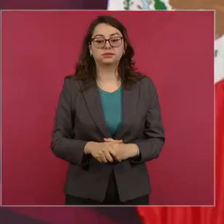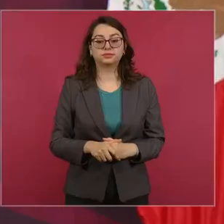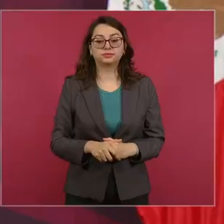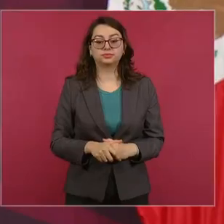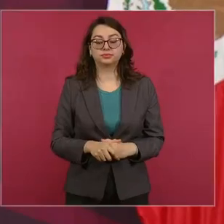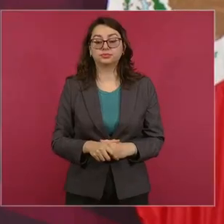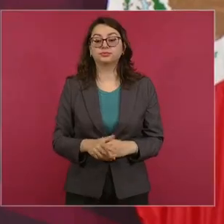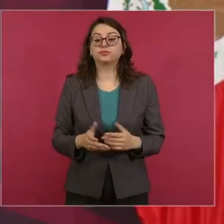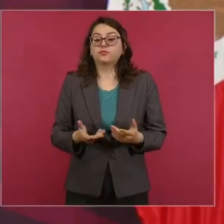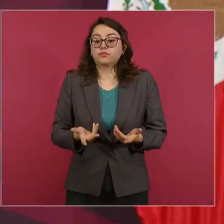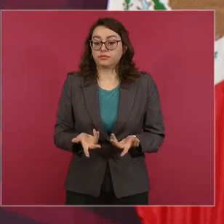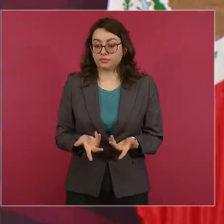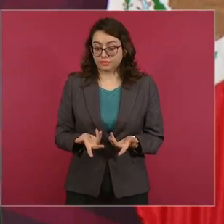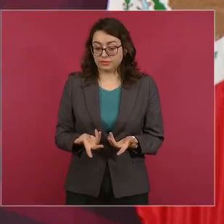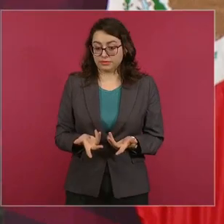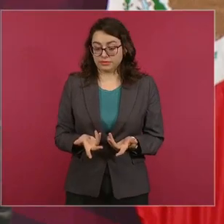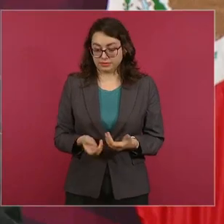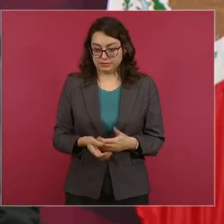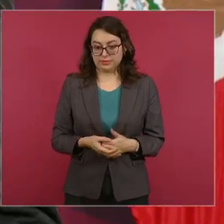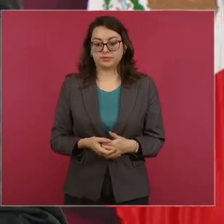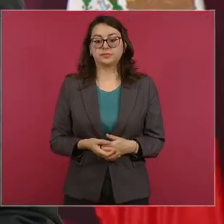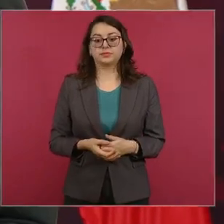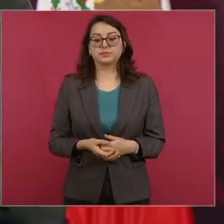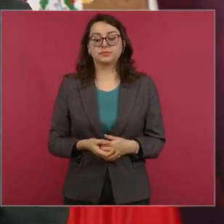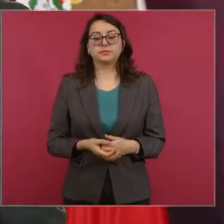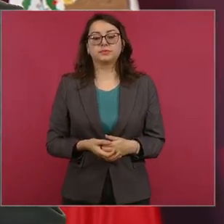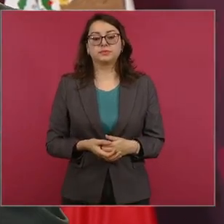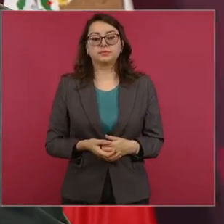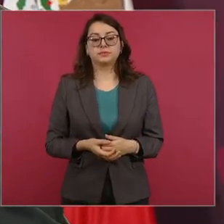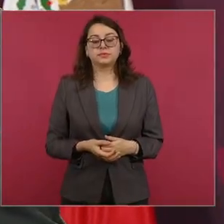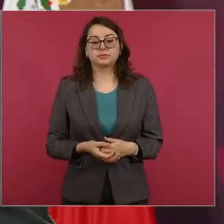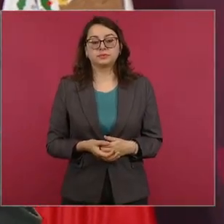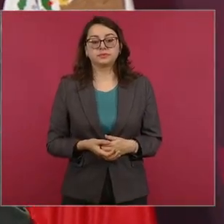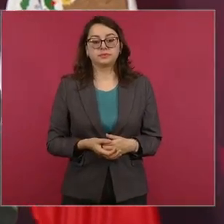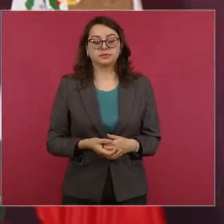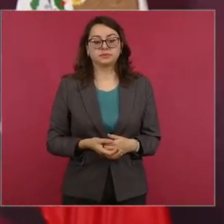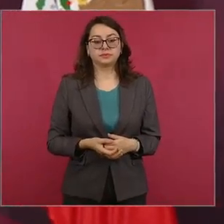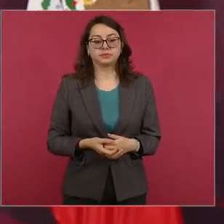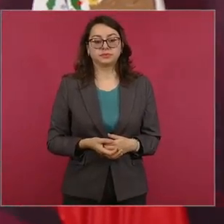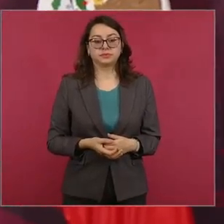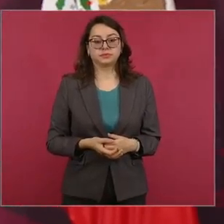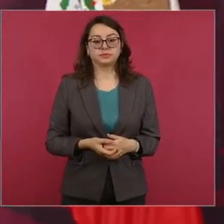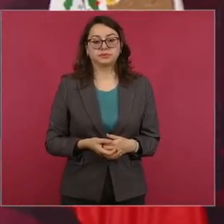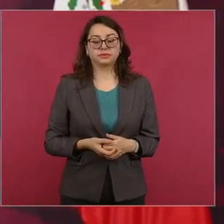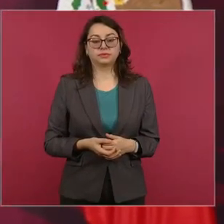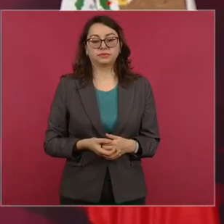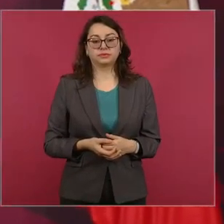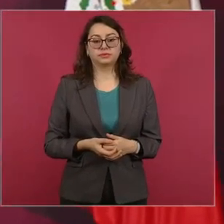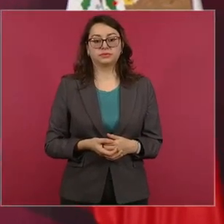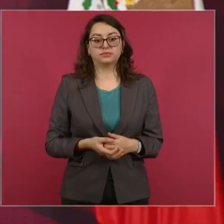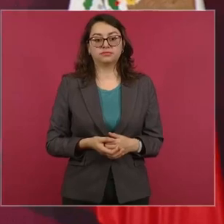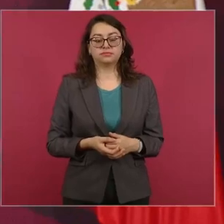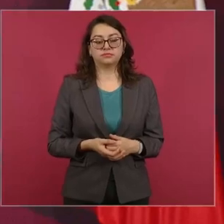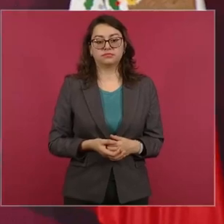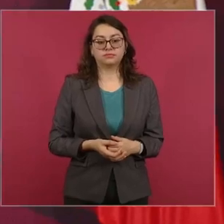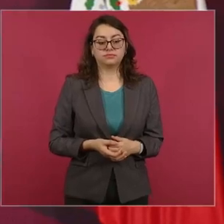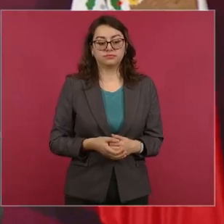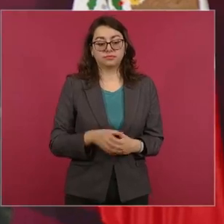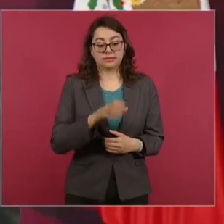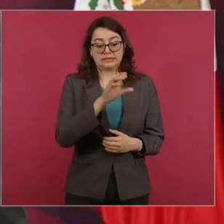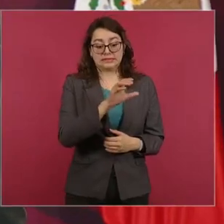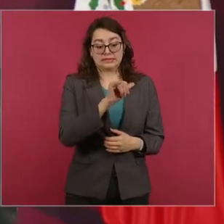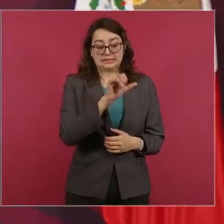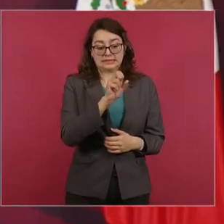entonces el que estaba del Cisen en ese entonces Guillermo Valdez